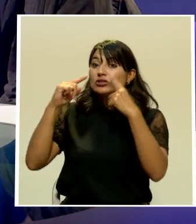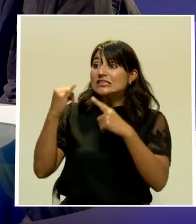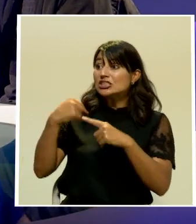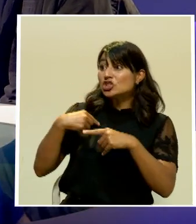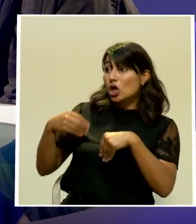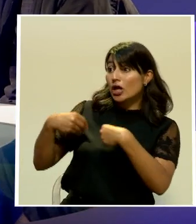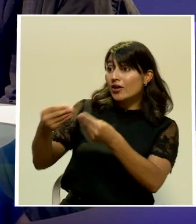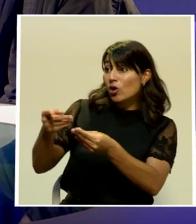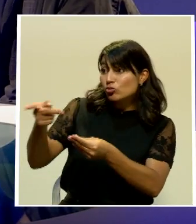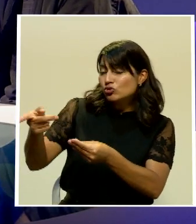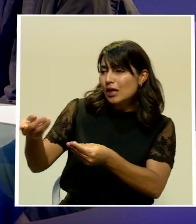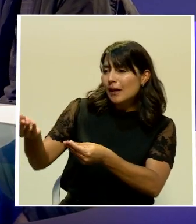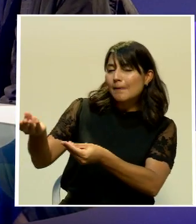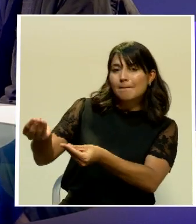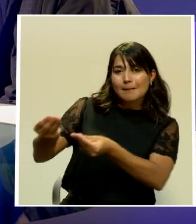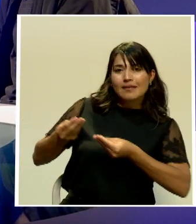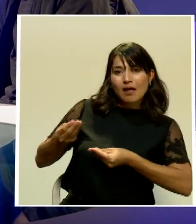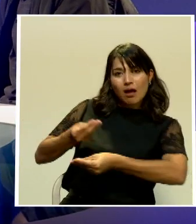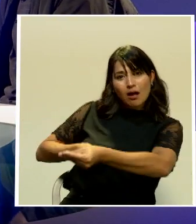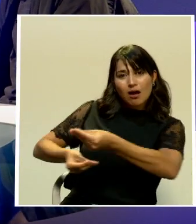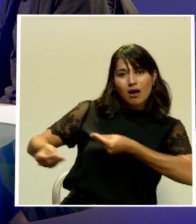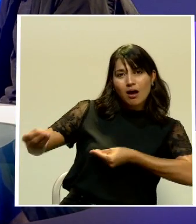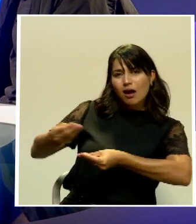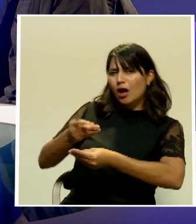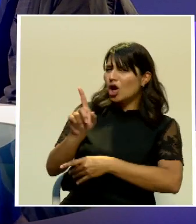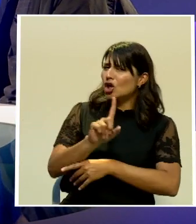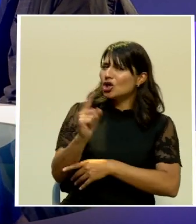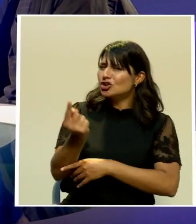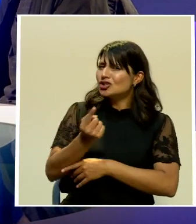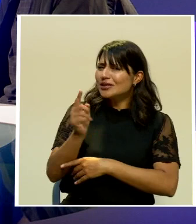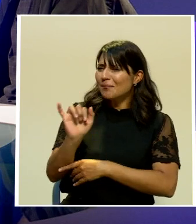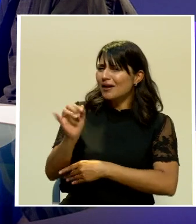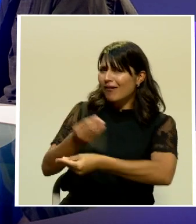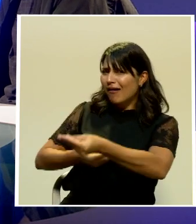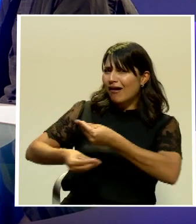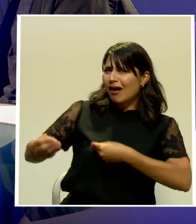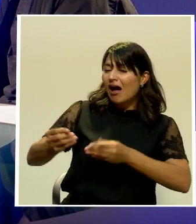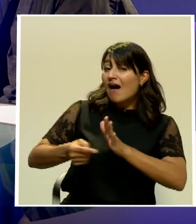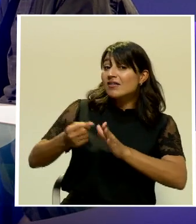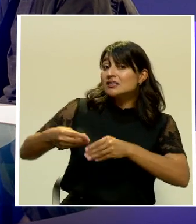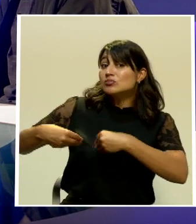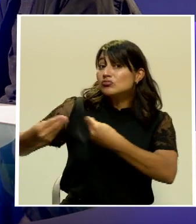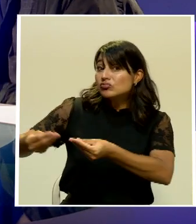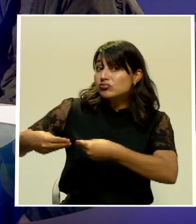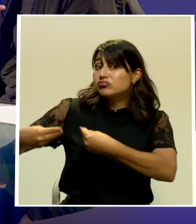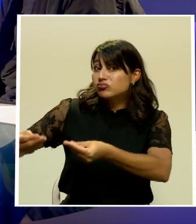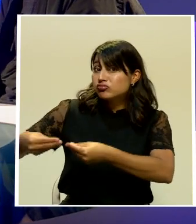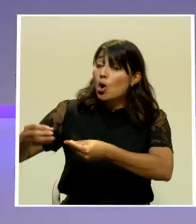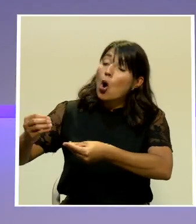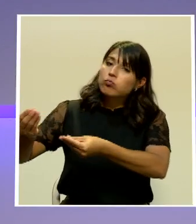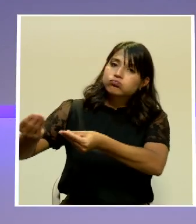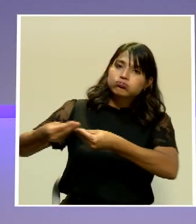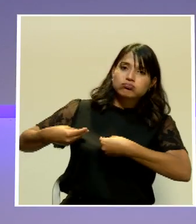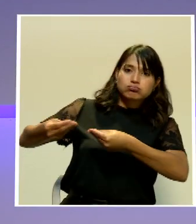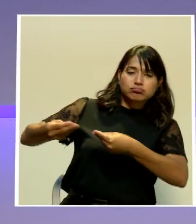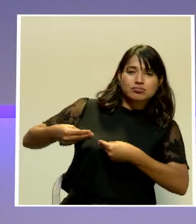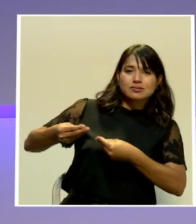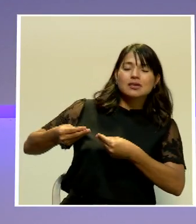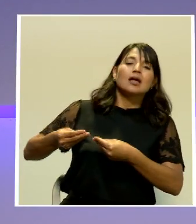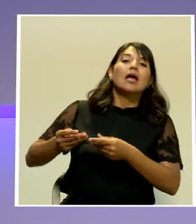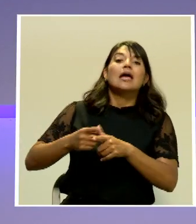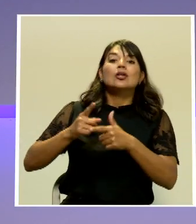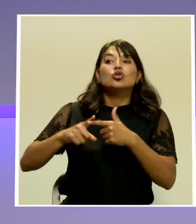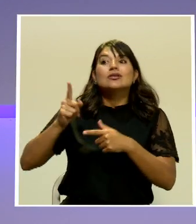das. No es todo el tiempo una relación de intercambio. Yo creo que hay que establecer, digamos, que las